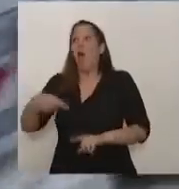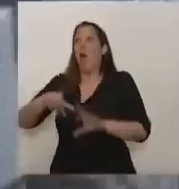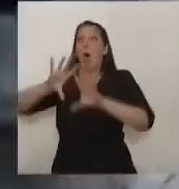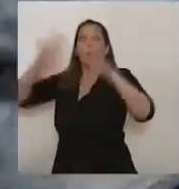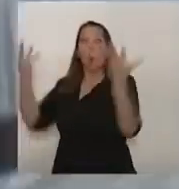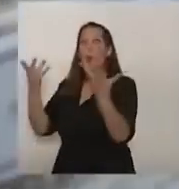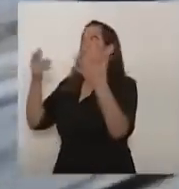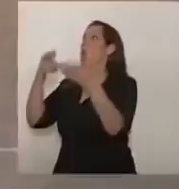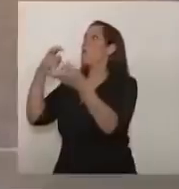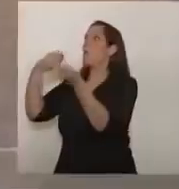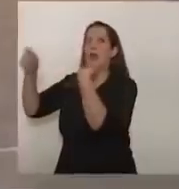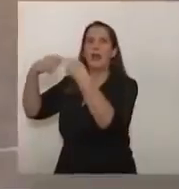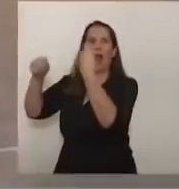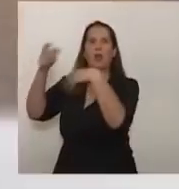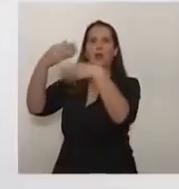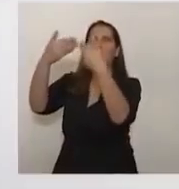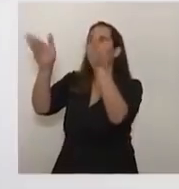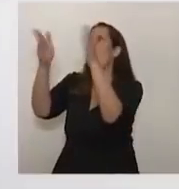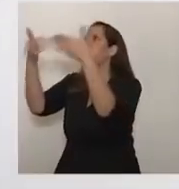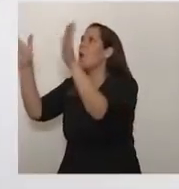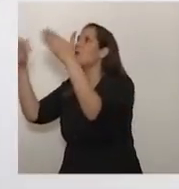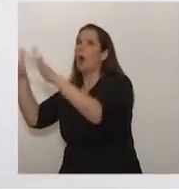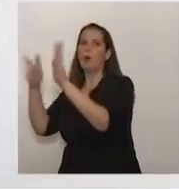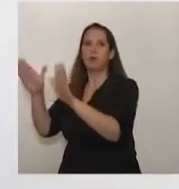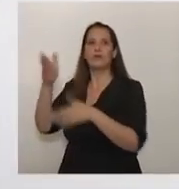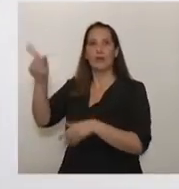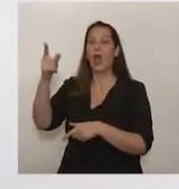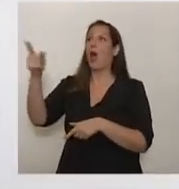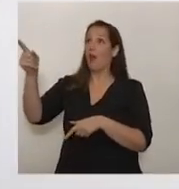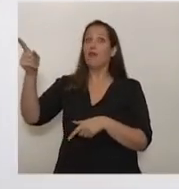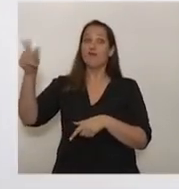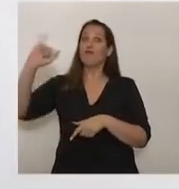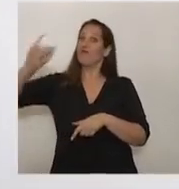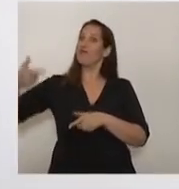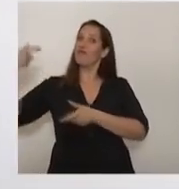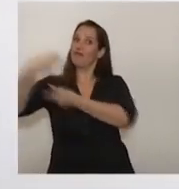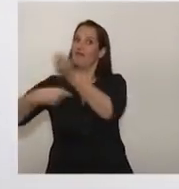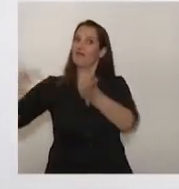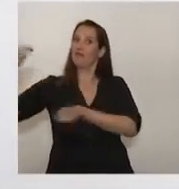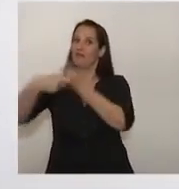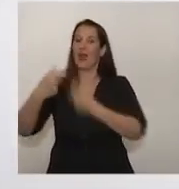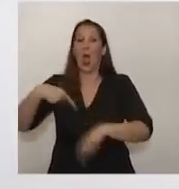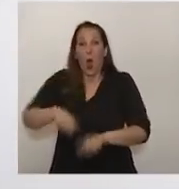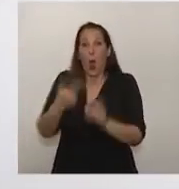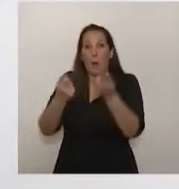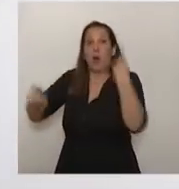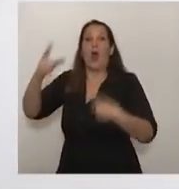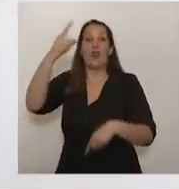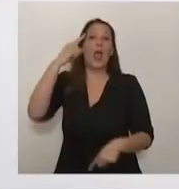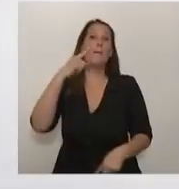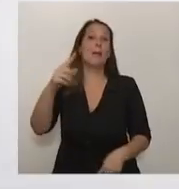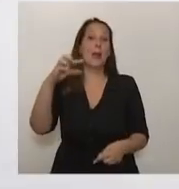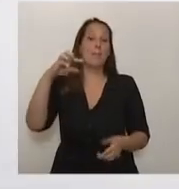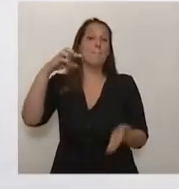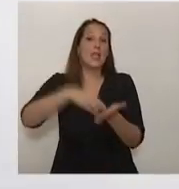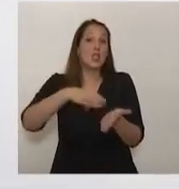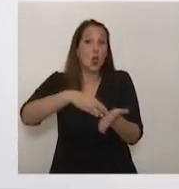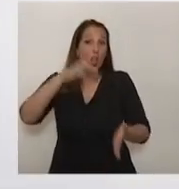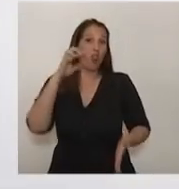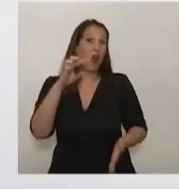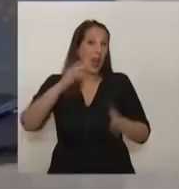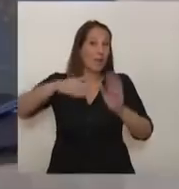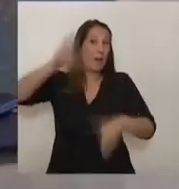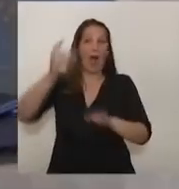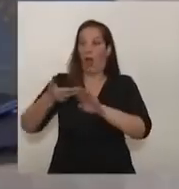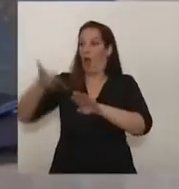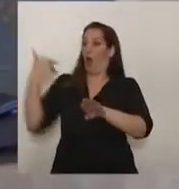nuestros exportadores respondieron. Hoy exportamos 10.000 millones de dólares más, o un 16% más que hace 4